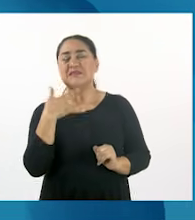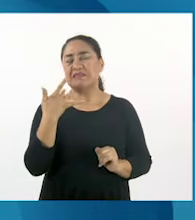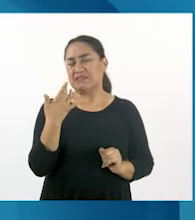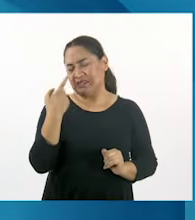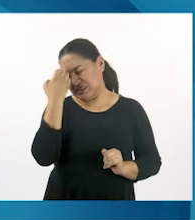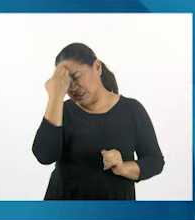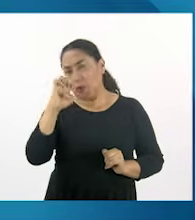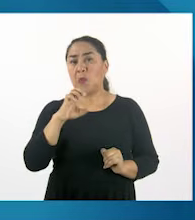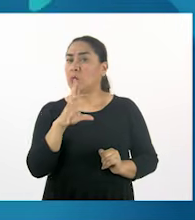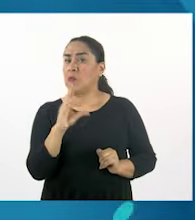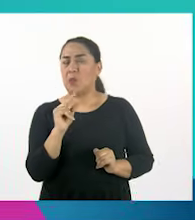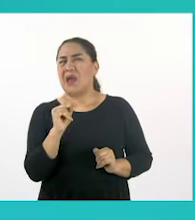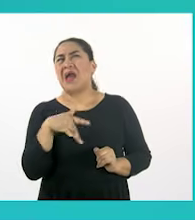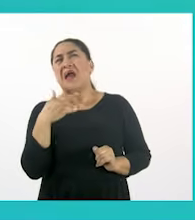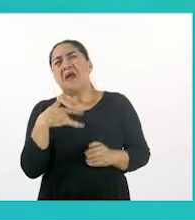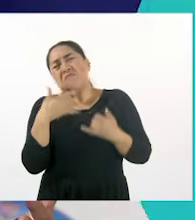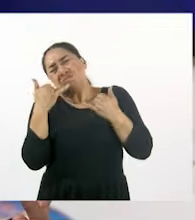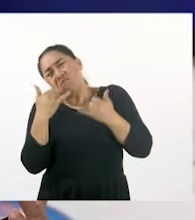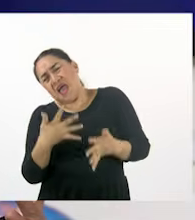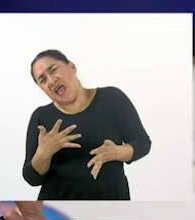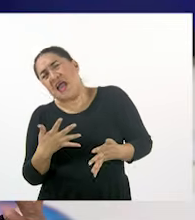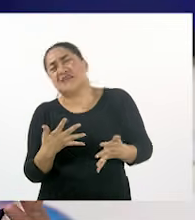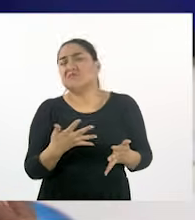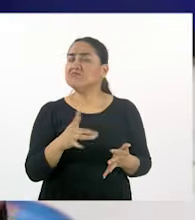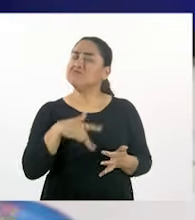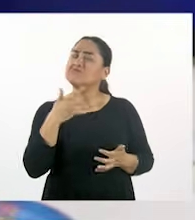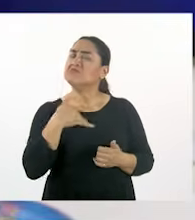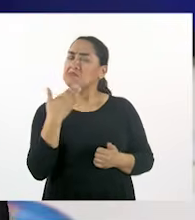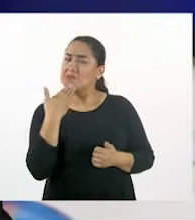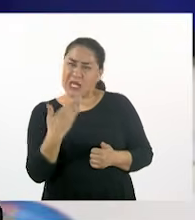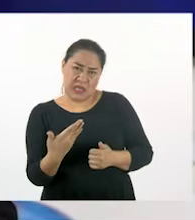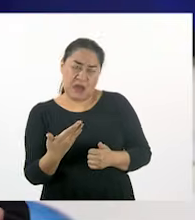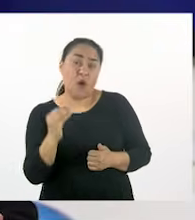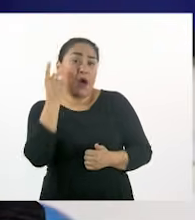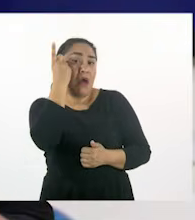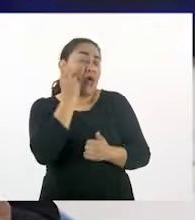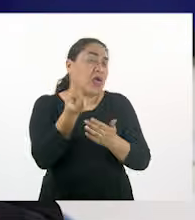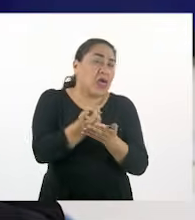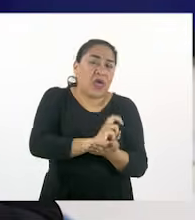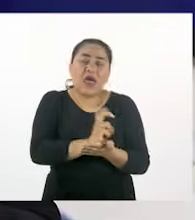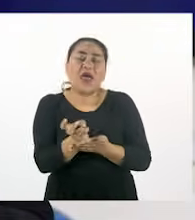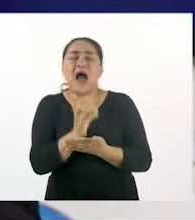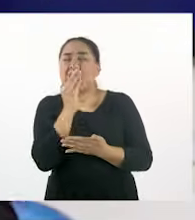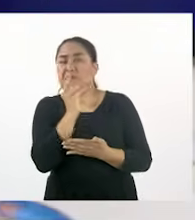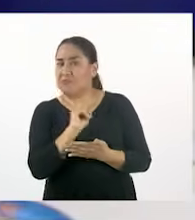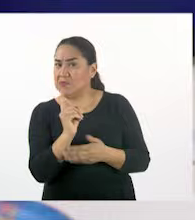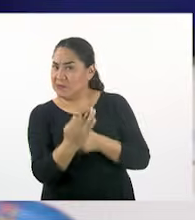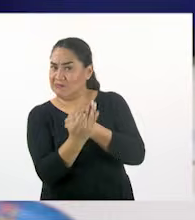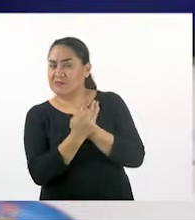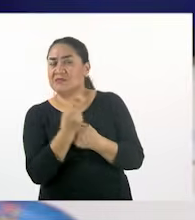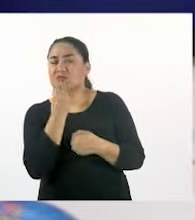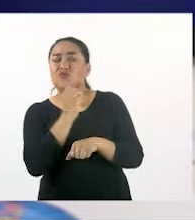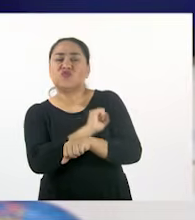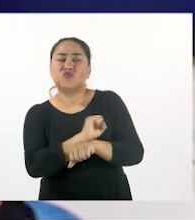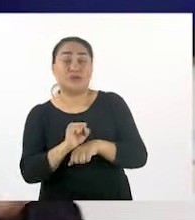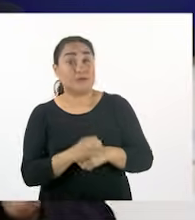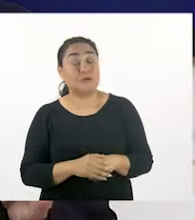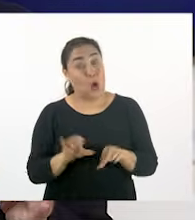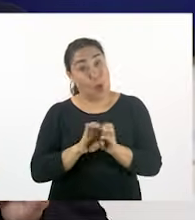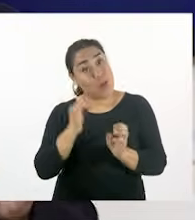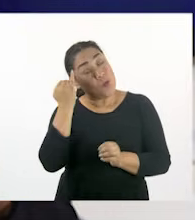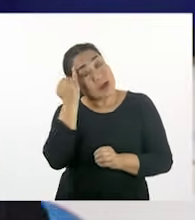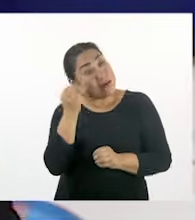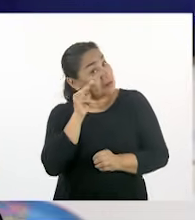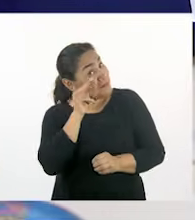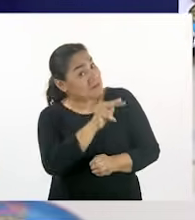diferente de pesadilla, sobre todo, que no podamos dormir de manera adecuada. ¿Qué te pareció la propuesta,